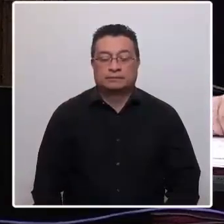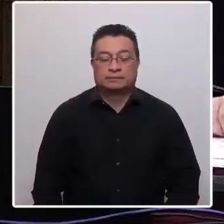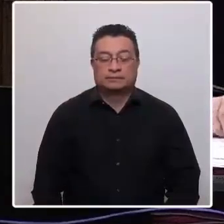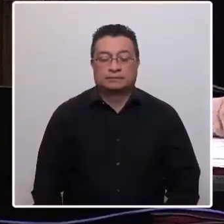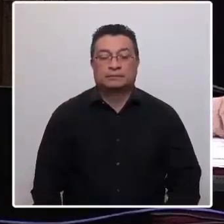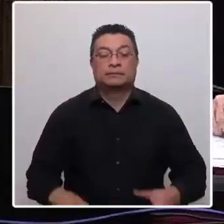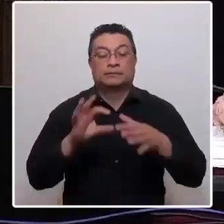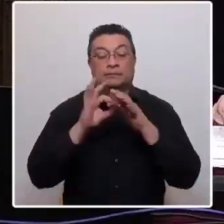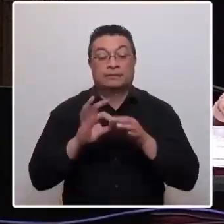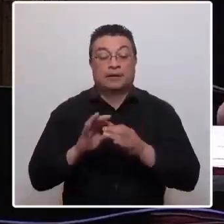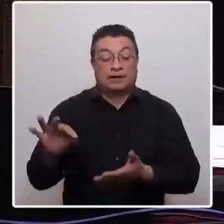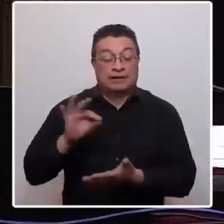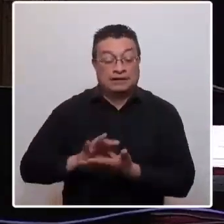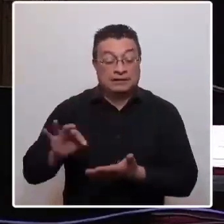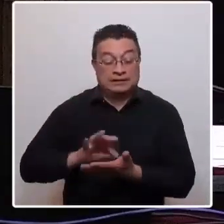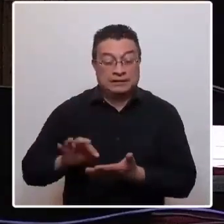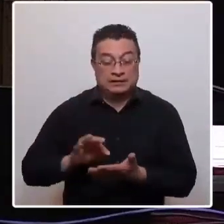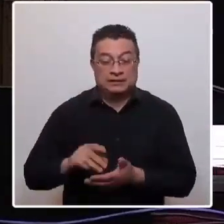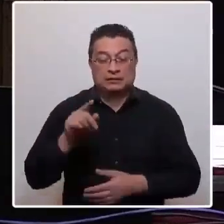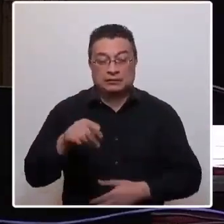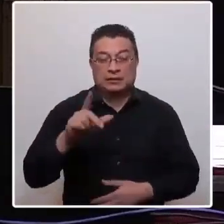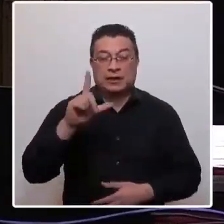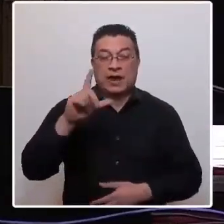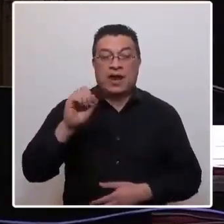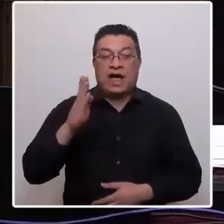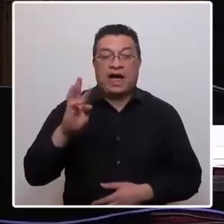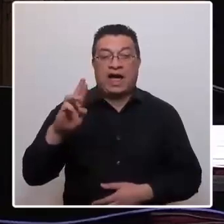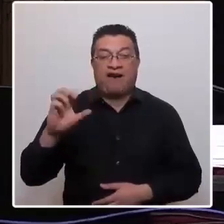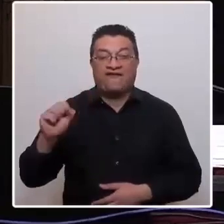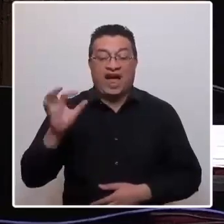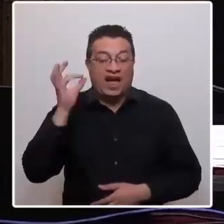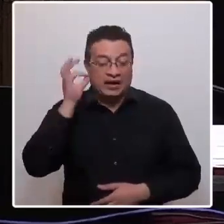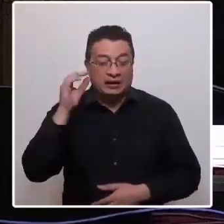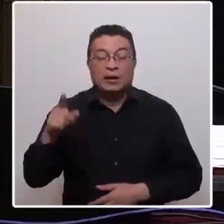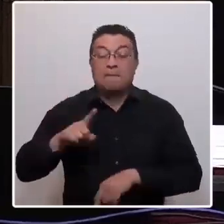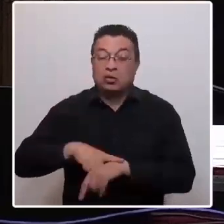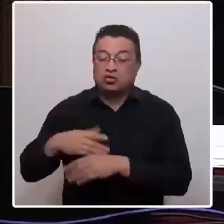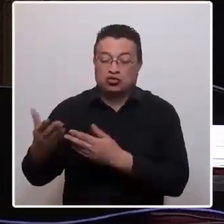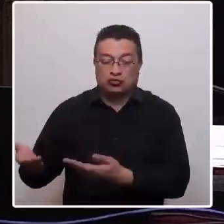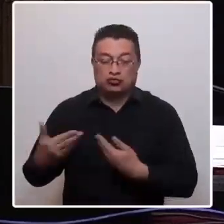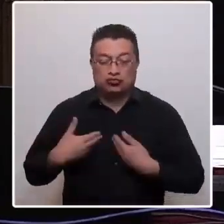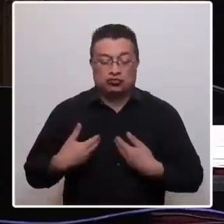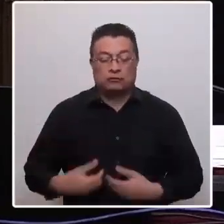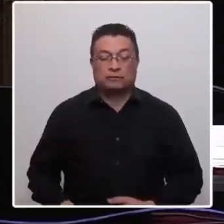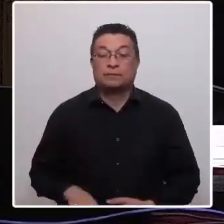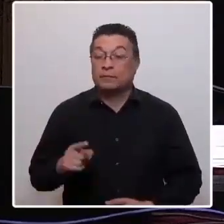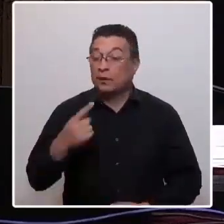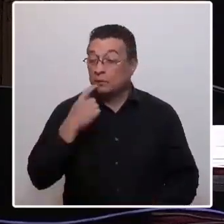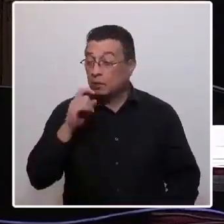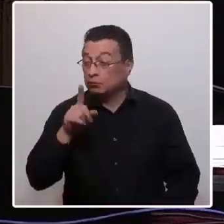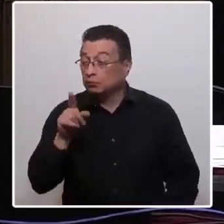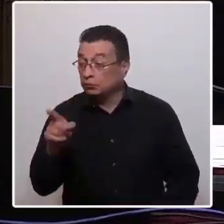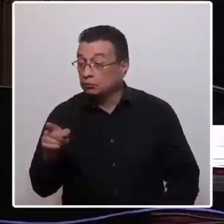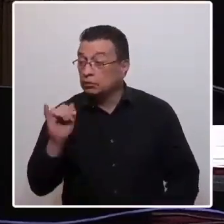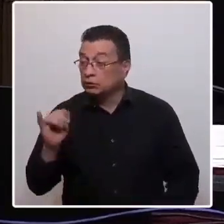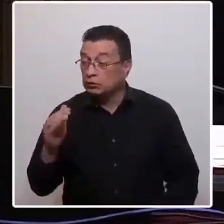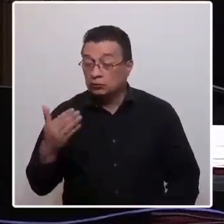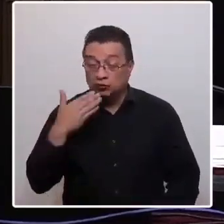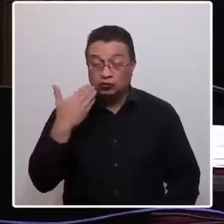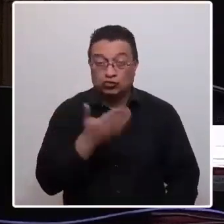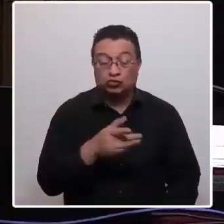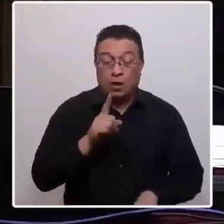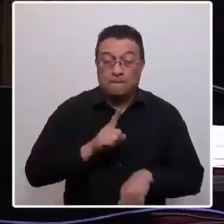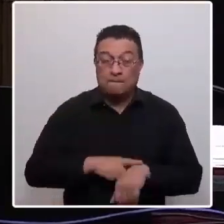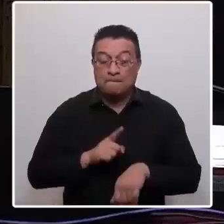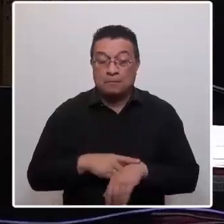Gracias, secretario. La convencional Patricia Labra me va a ceder sus minutos. Muy bien, le vamos a consultar. Convencional Patricia Labra, si cede sus